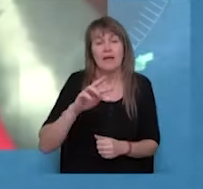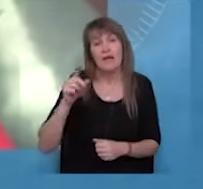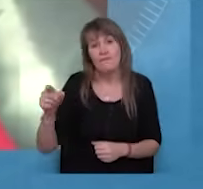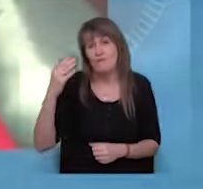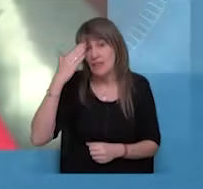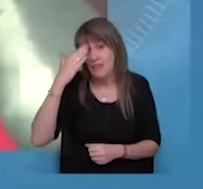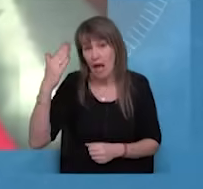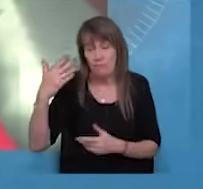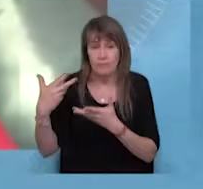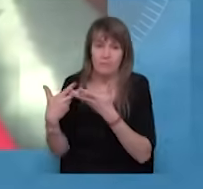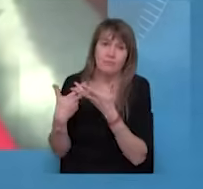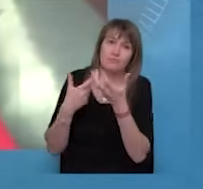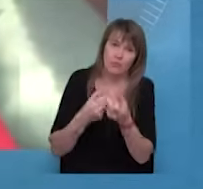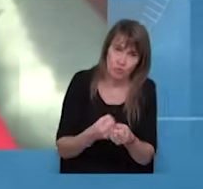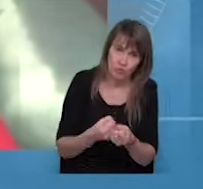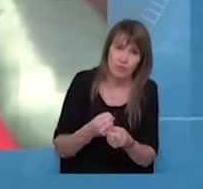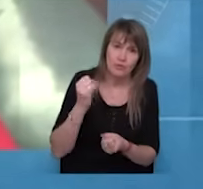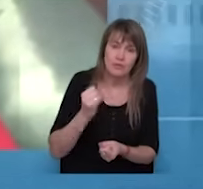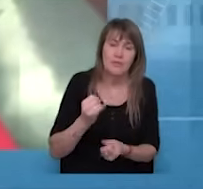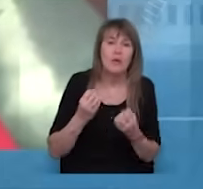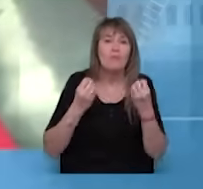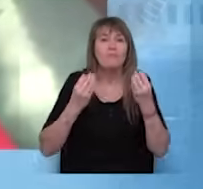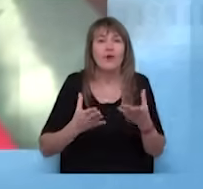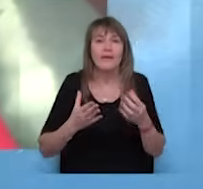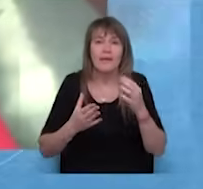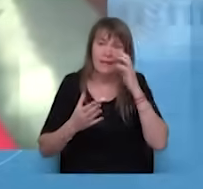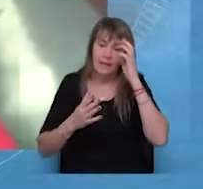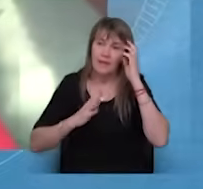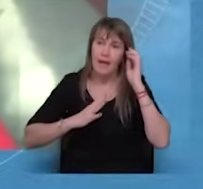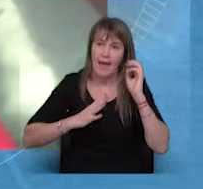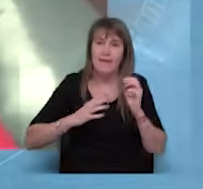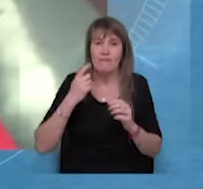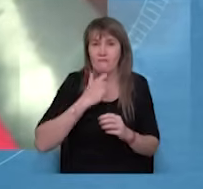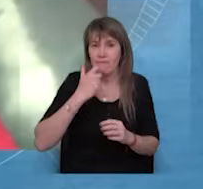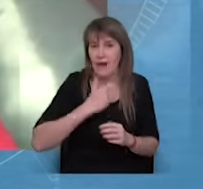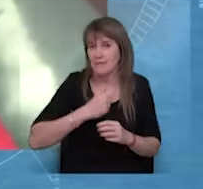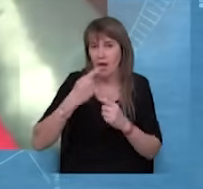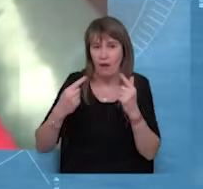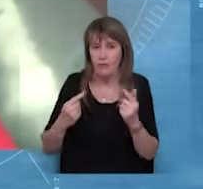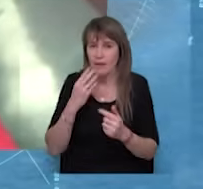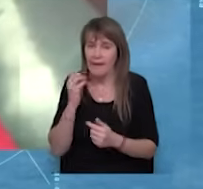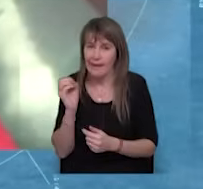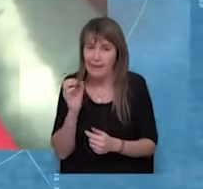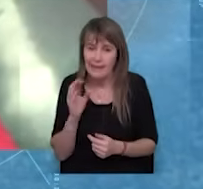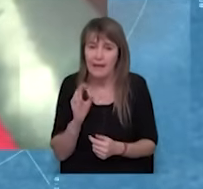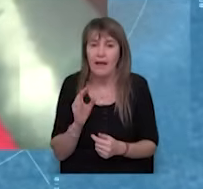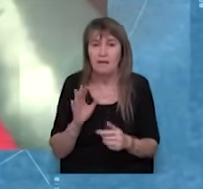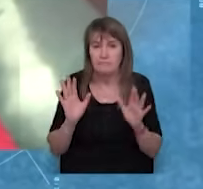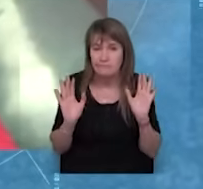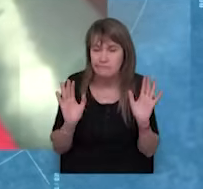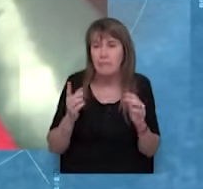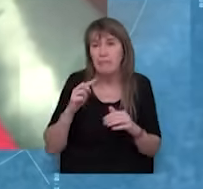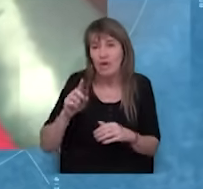acompañó en el entendido de que más allá de de las de las carencias y las críticas suponía